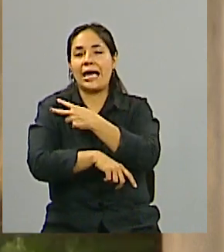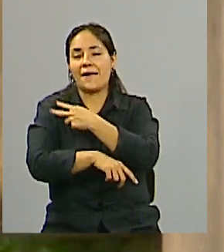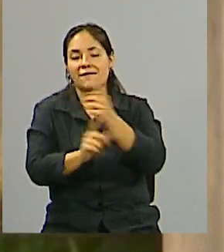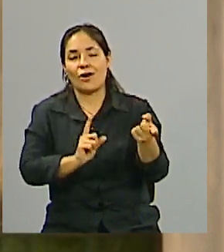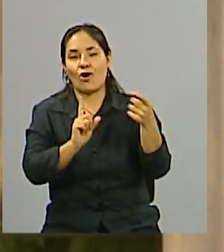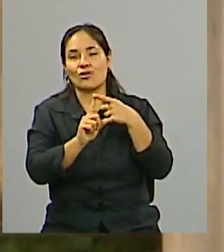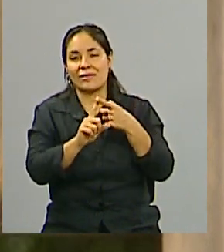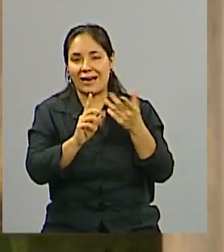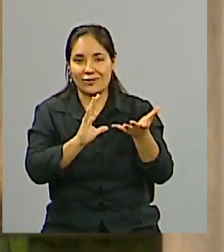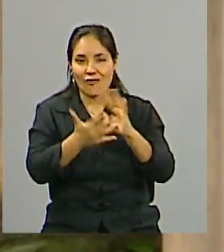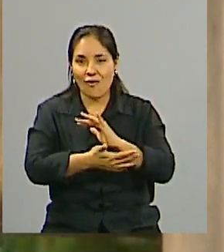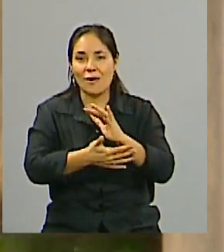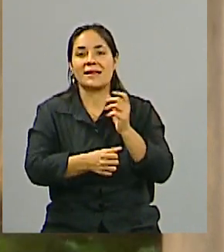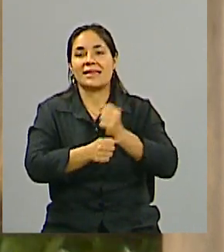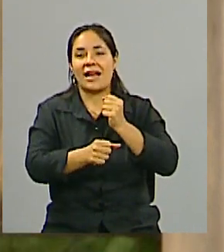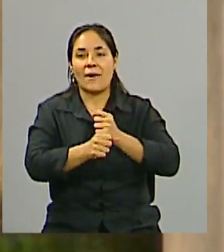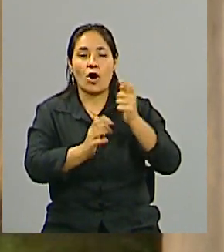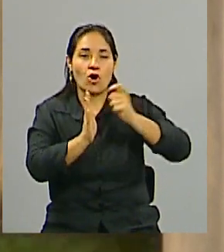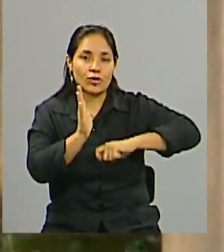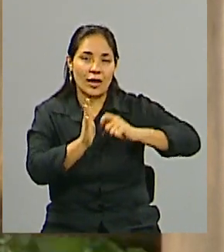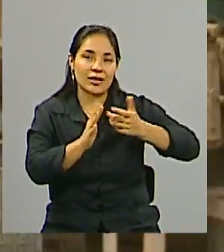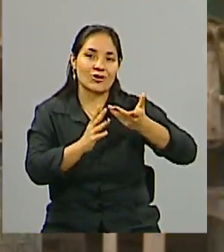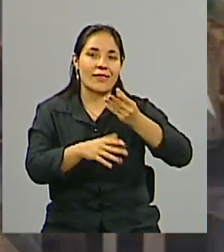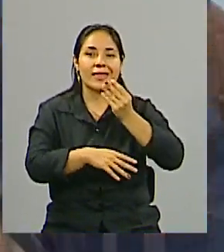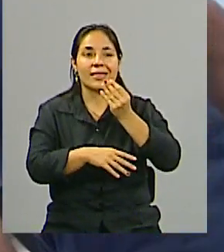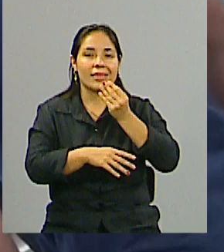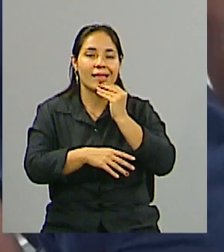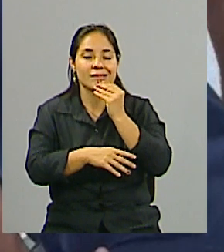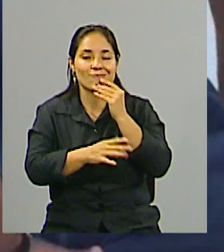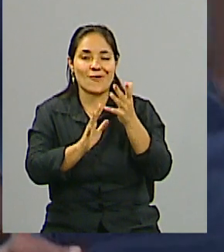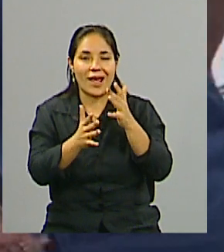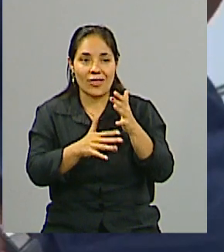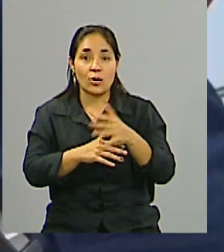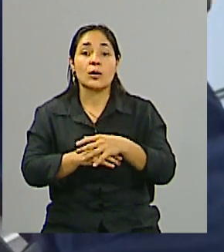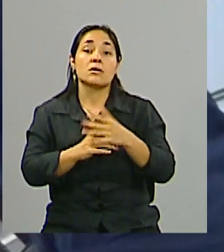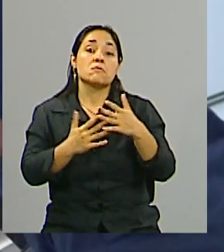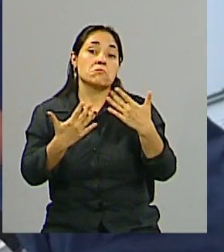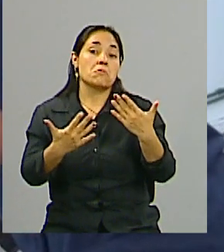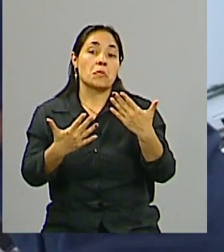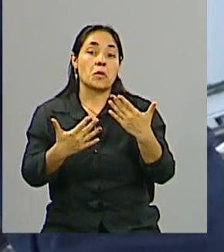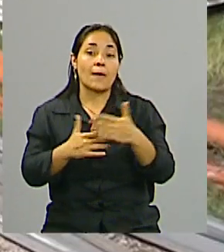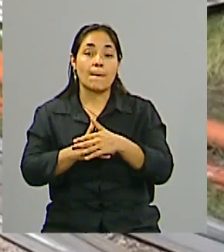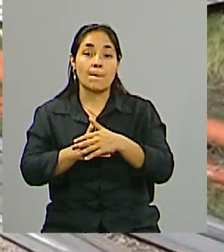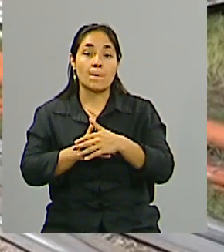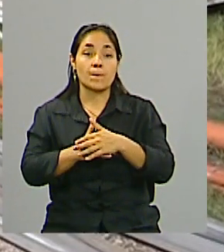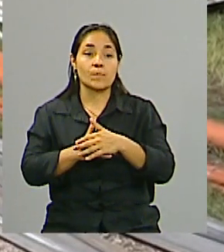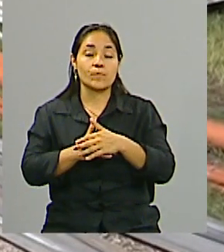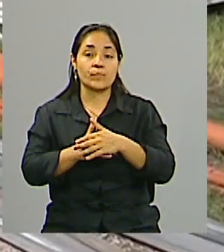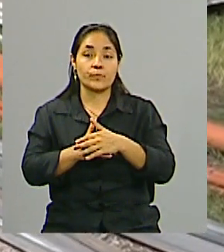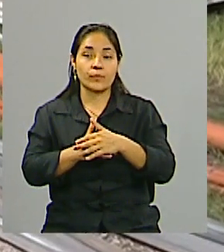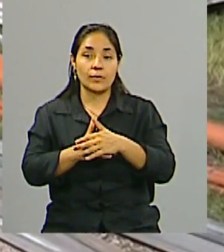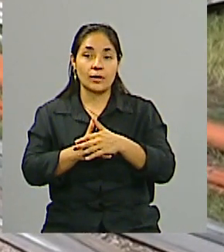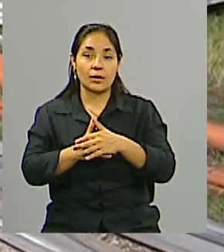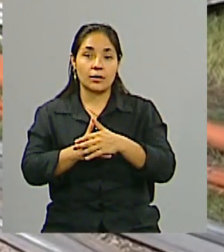decir que son formas contractuales que disfrazan el empleo en relación de dependencia y que las podemos encontrar en los lugares más, voy a